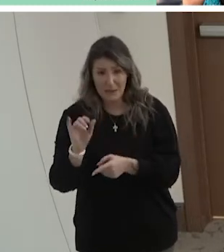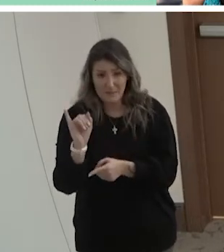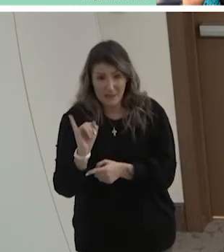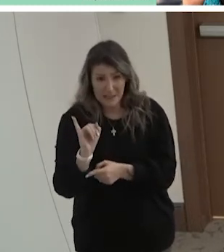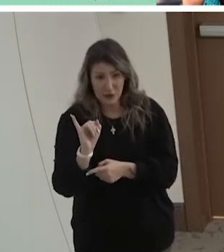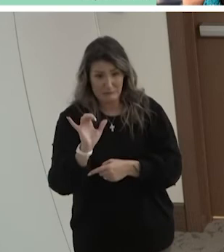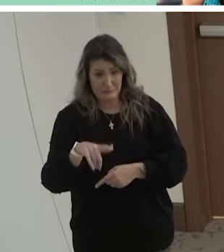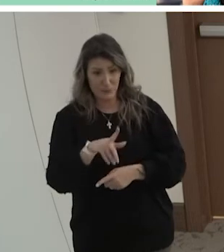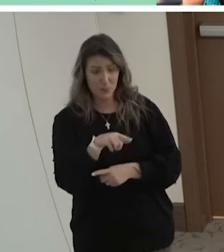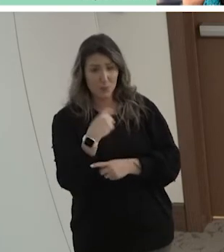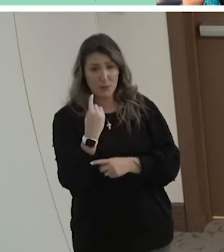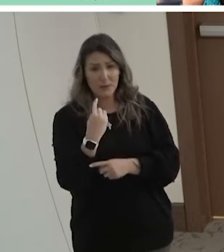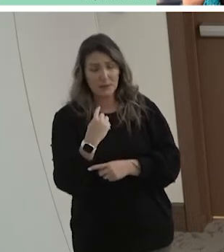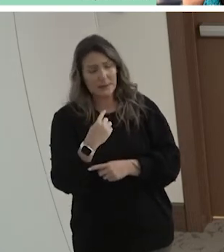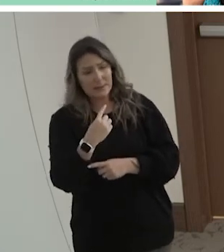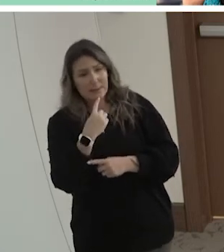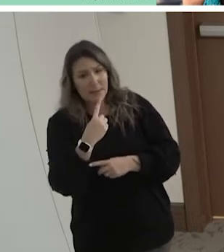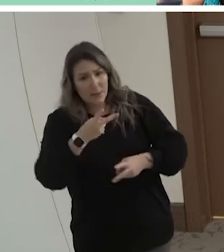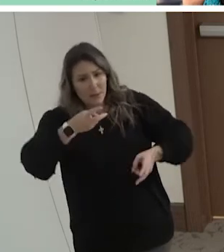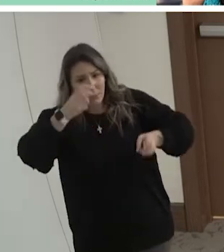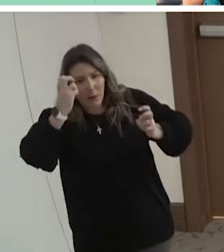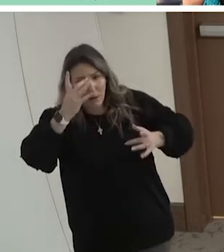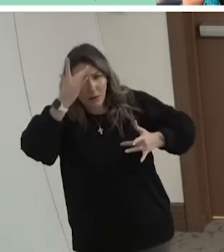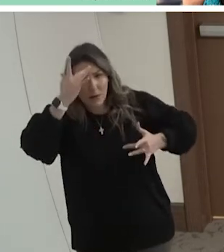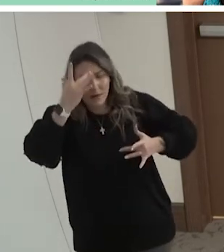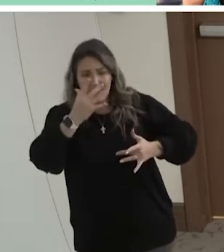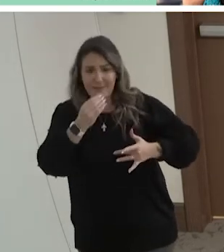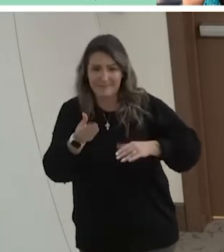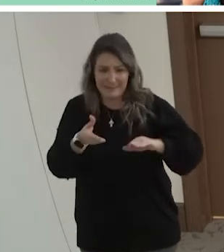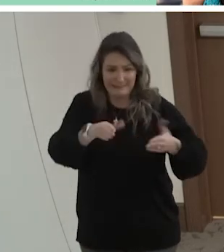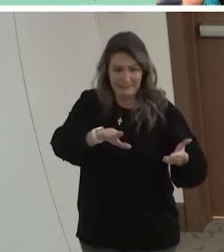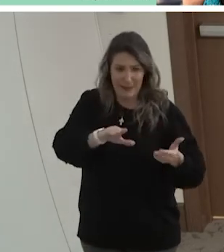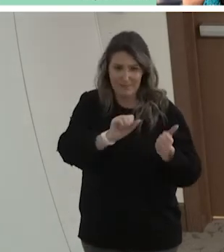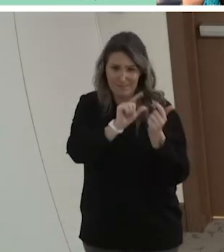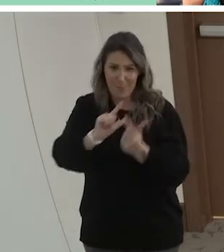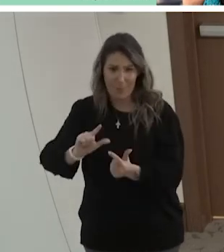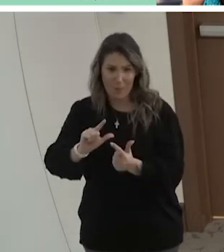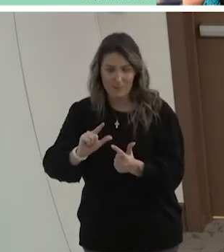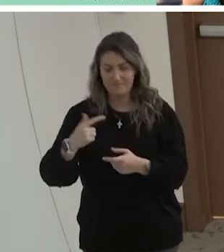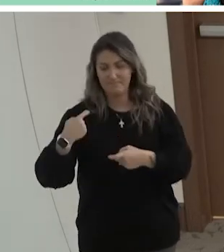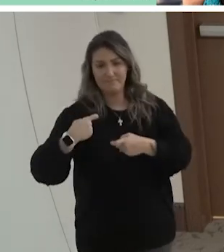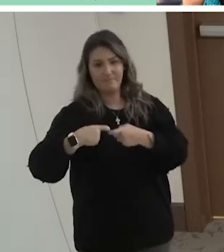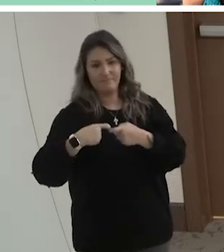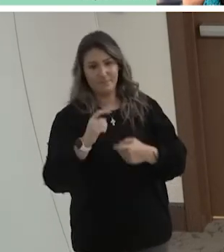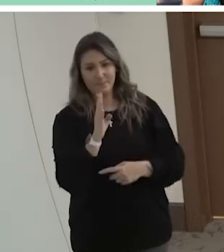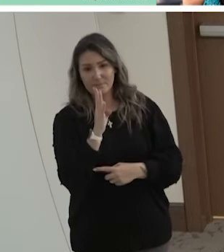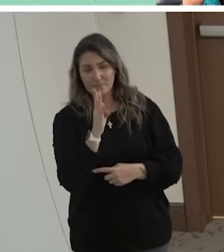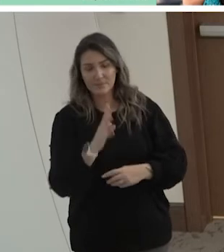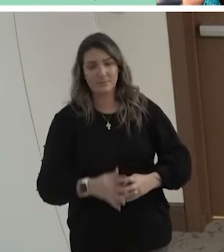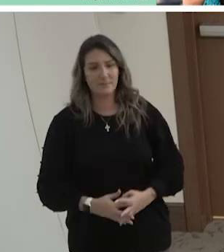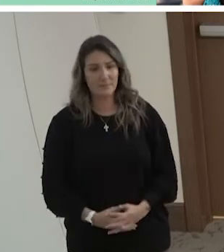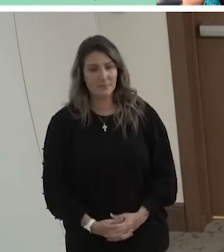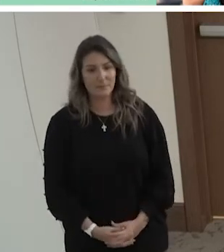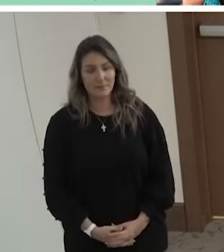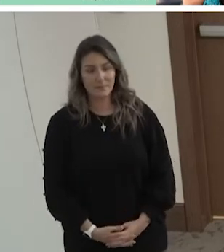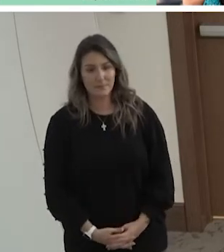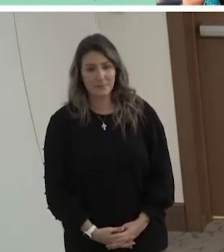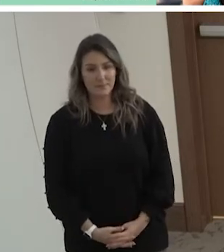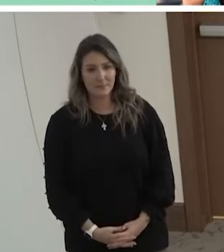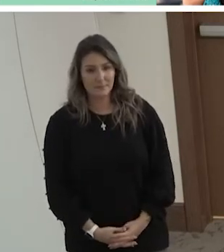infection, serious illness, and death. Y lo que sí sabemos entonces es que